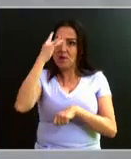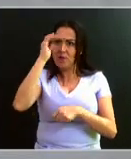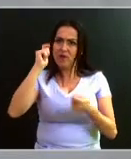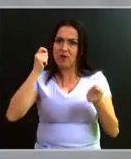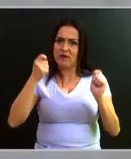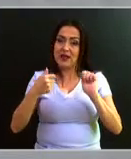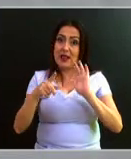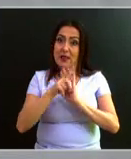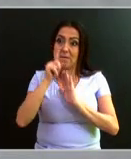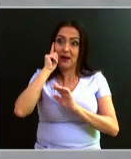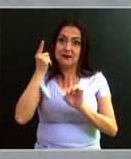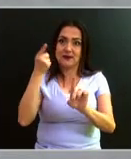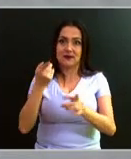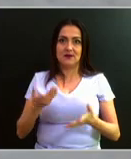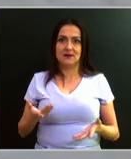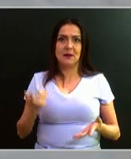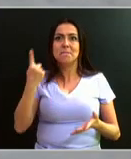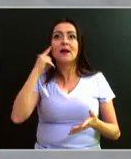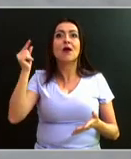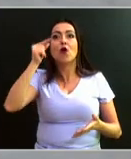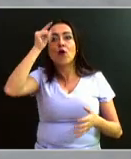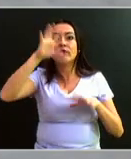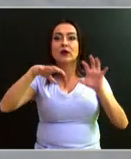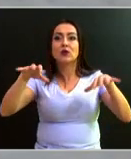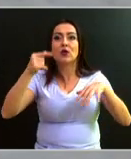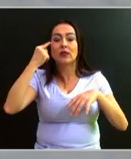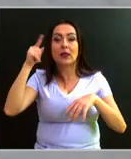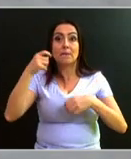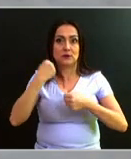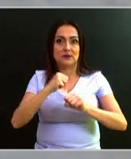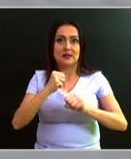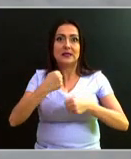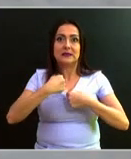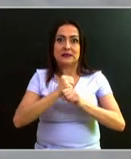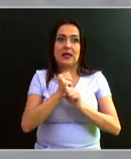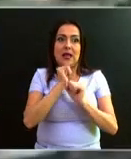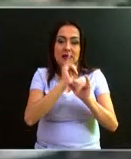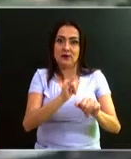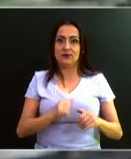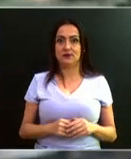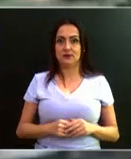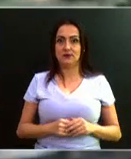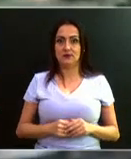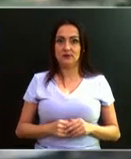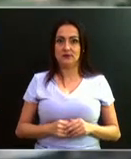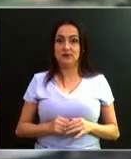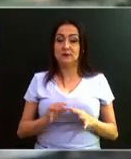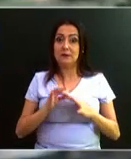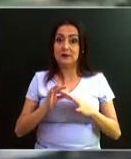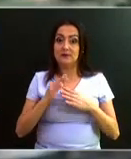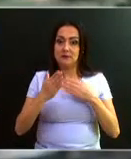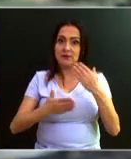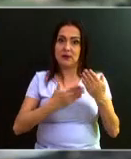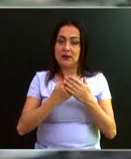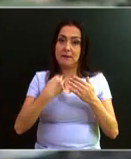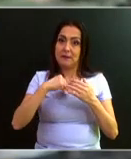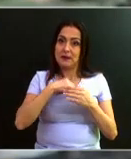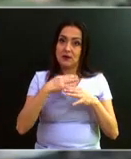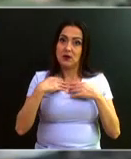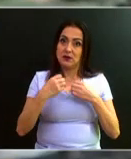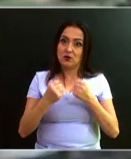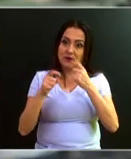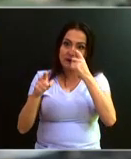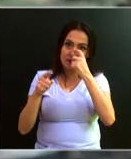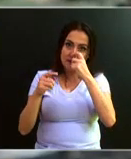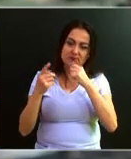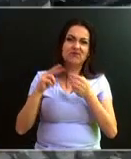modificada la ley para ese fin, para que los gobiernos locales fueran los que generaran esto. La principal propuesta del Ministerio de Salud ante